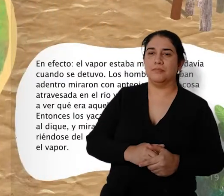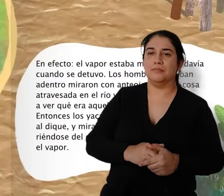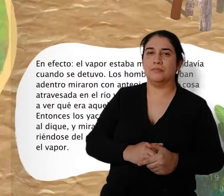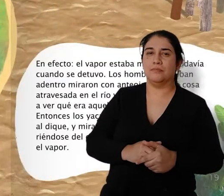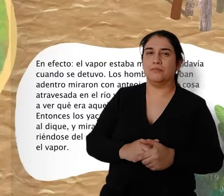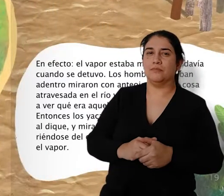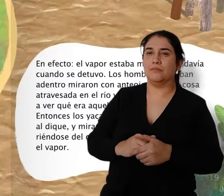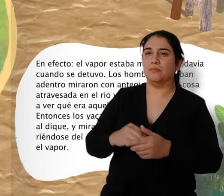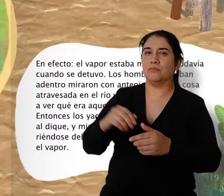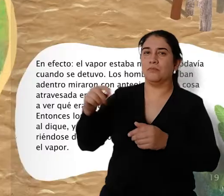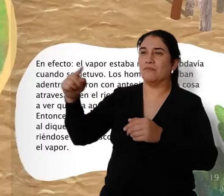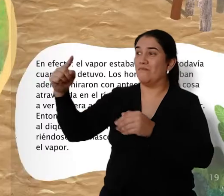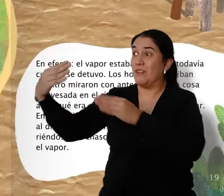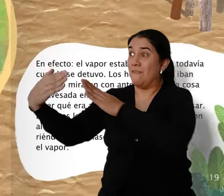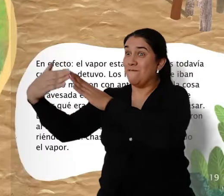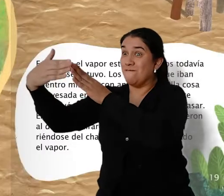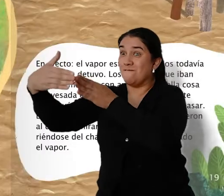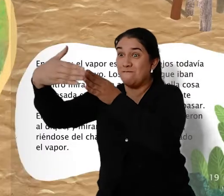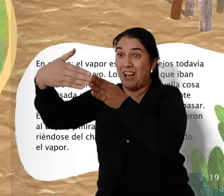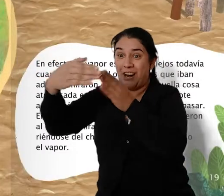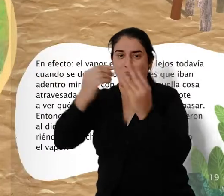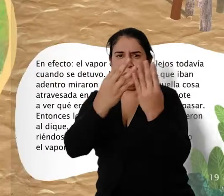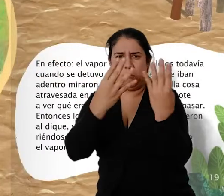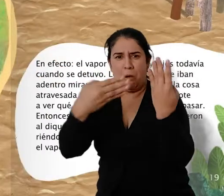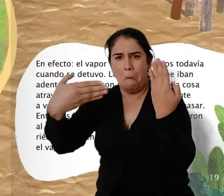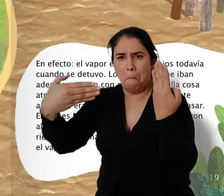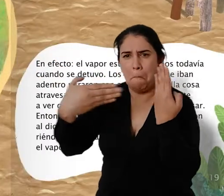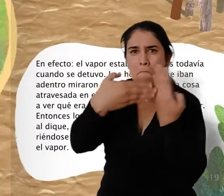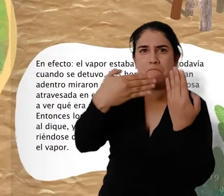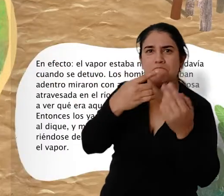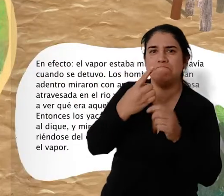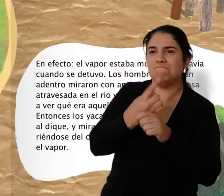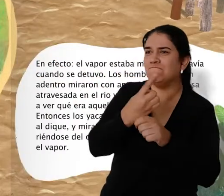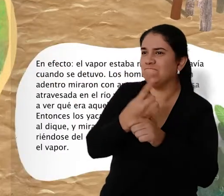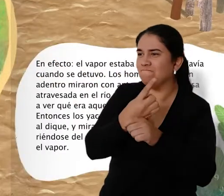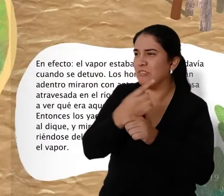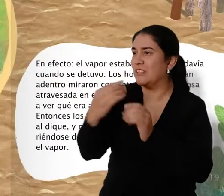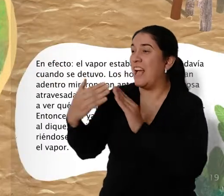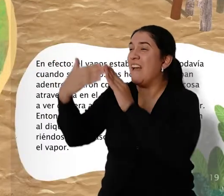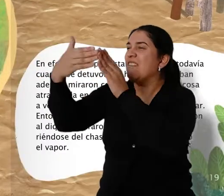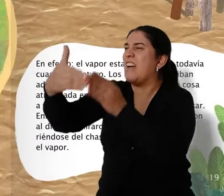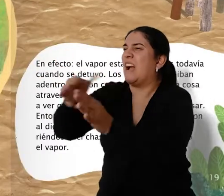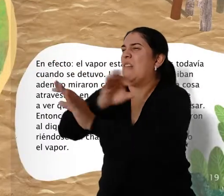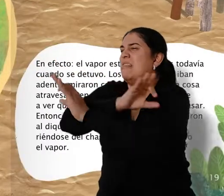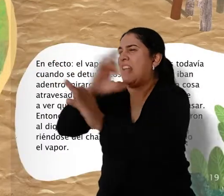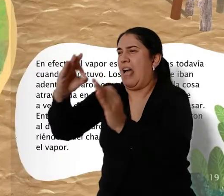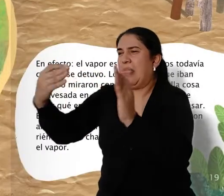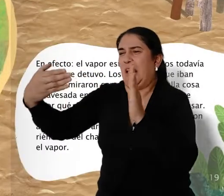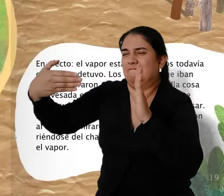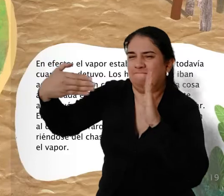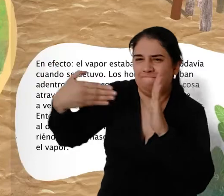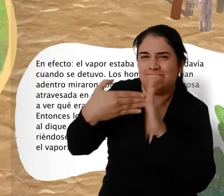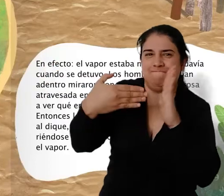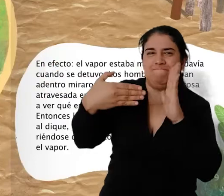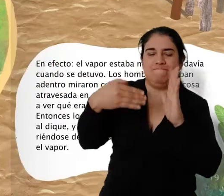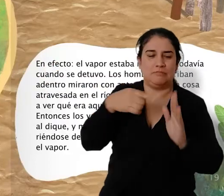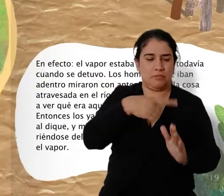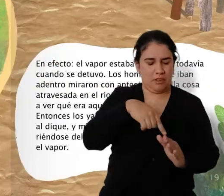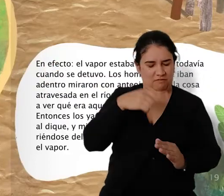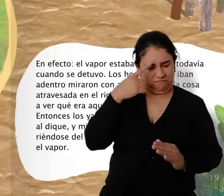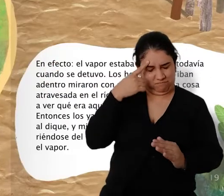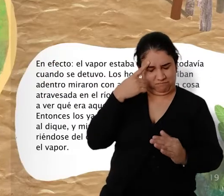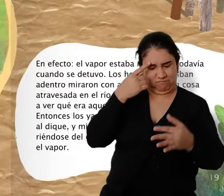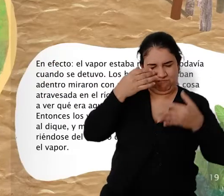Ningún buque podía pasar por allí, ni grande ni chico. Estaban seguros de que nadie vendría a espantar los